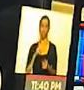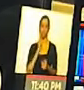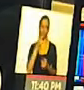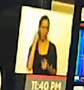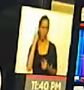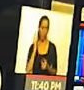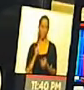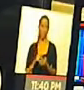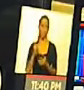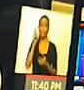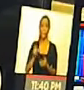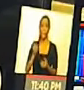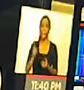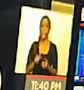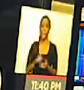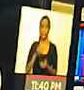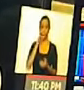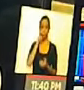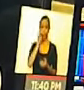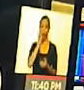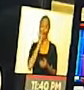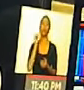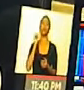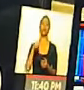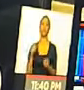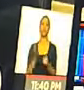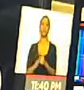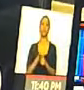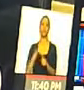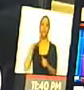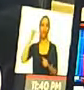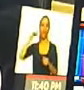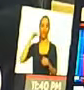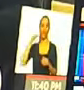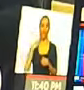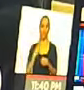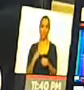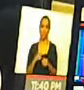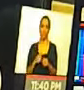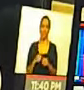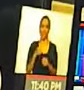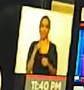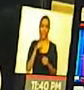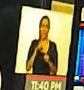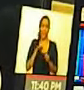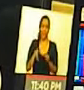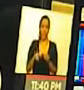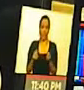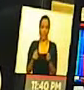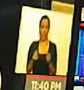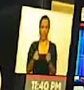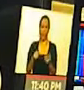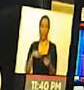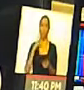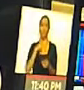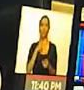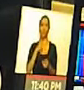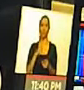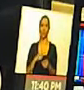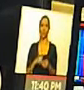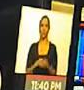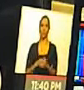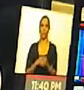personaje también le encontraron unas grabaciones en donde él decía que él, bueno, le robó la plata a un político para darse, para comprarle